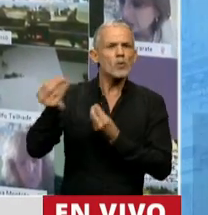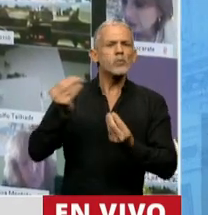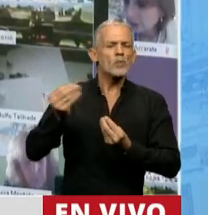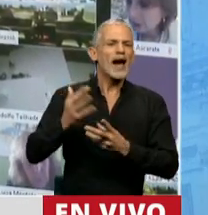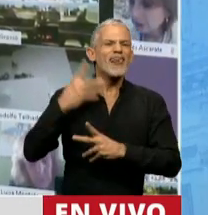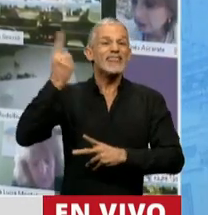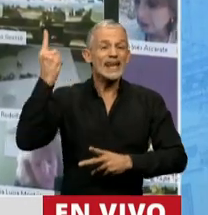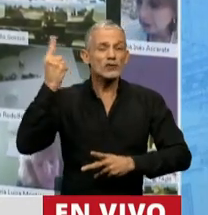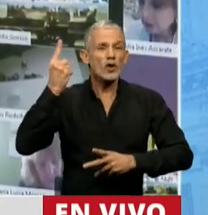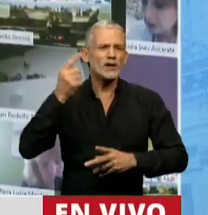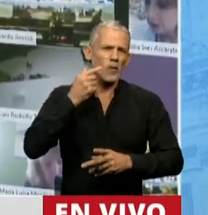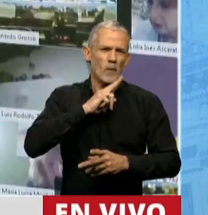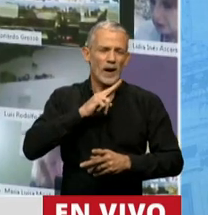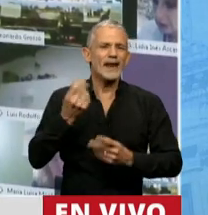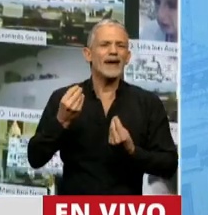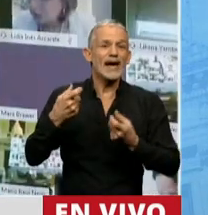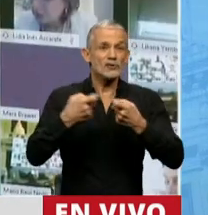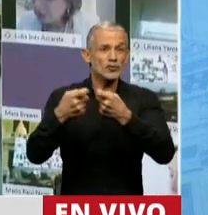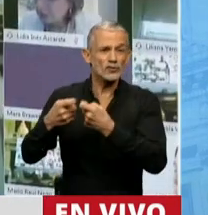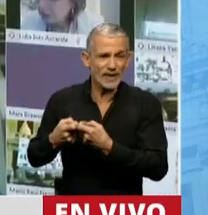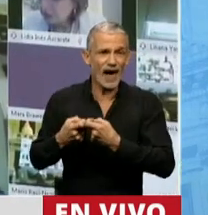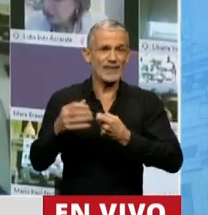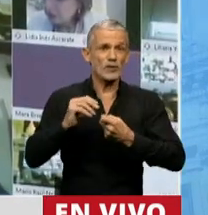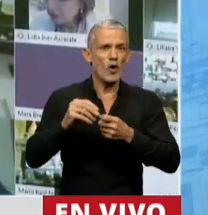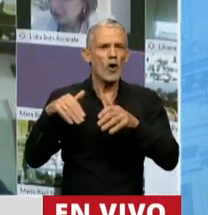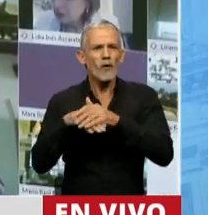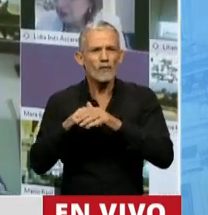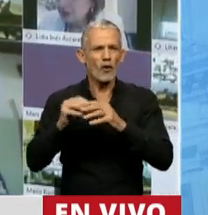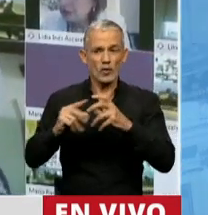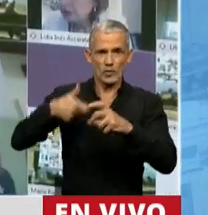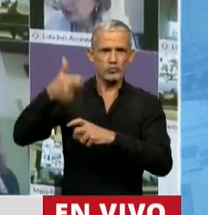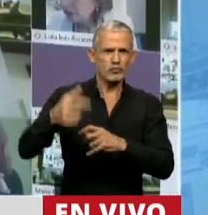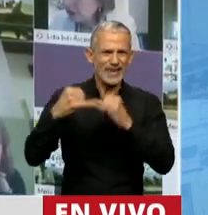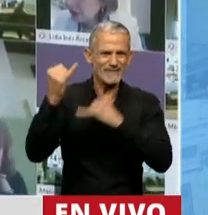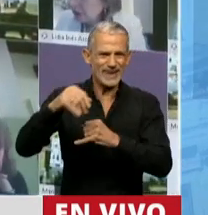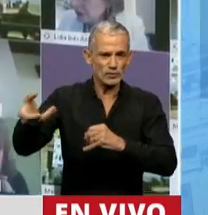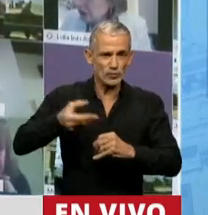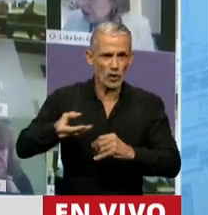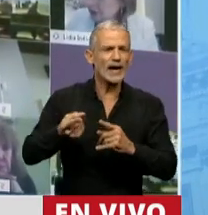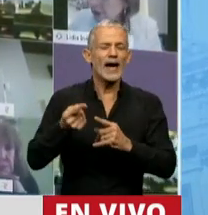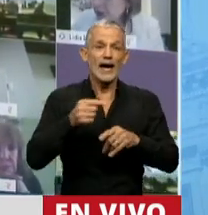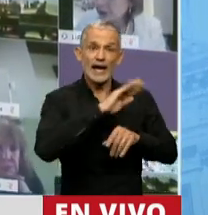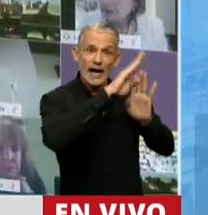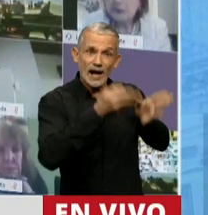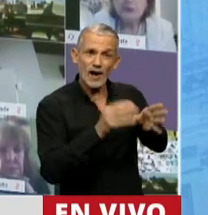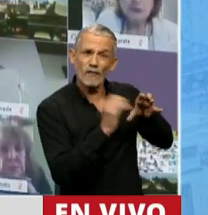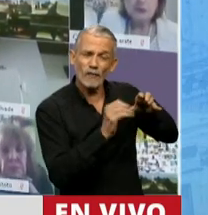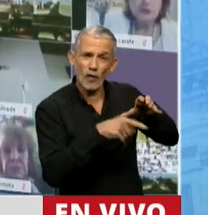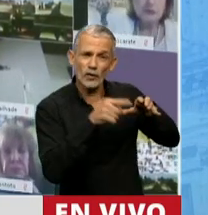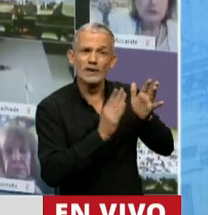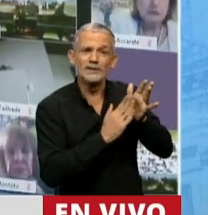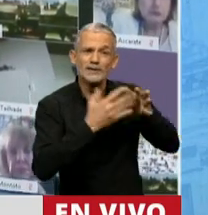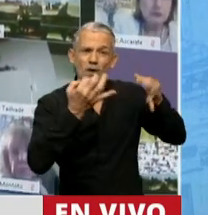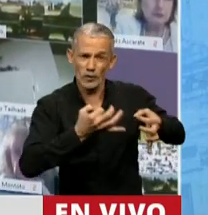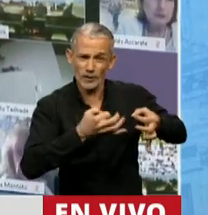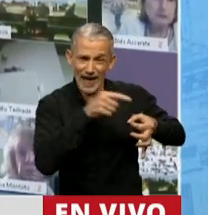como directores o directoras en las sociedades, fideicomisos o fondos comunes de inversión, donde el Fondo de Garantía de Sustentabilidad